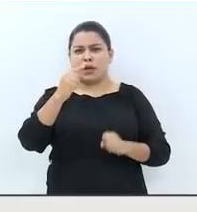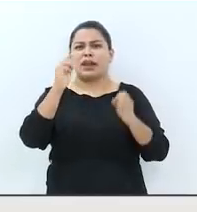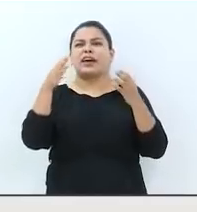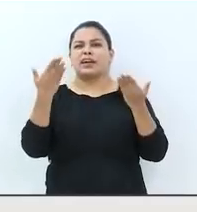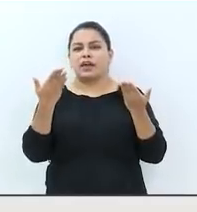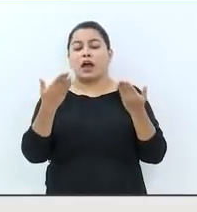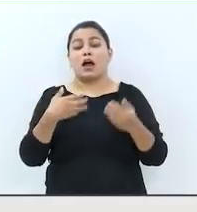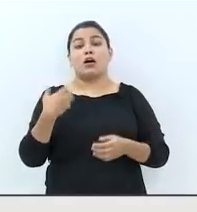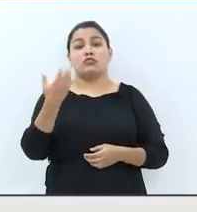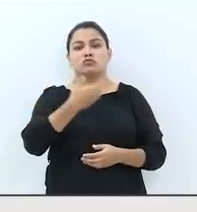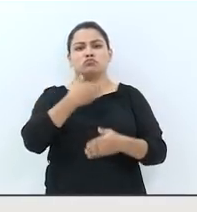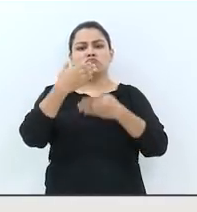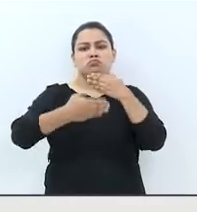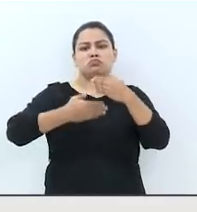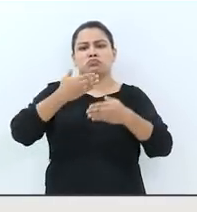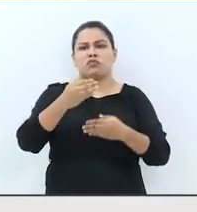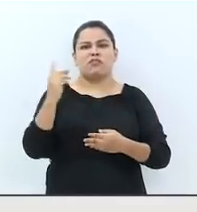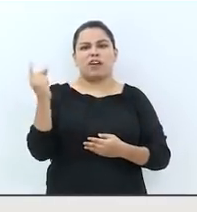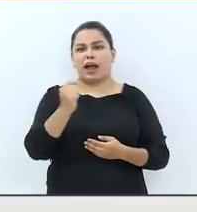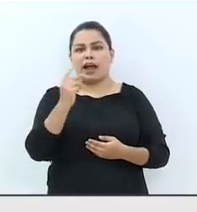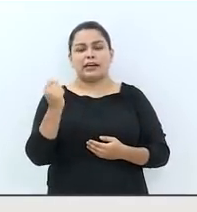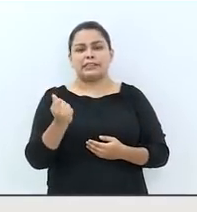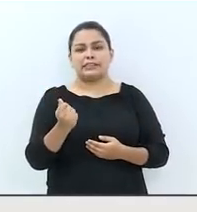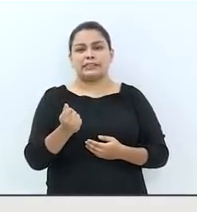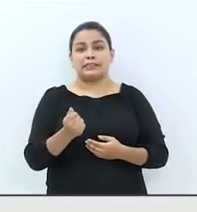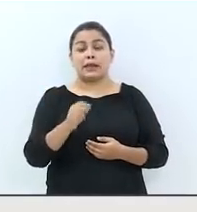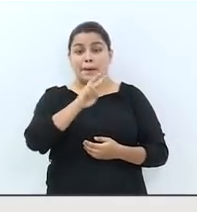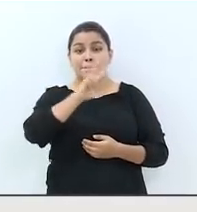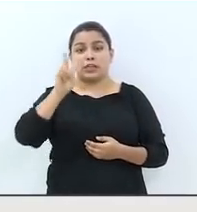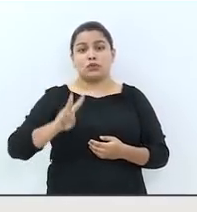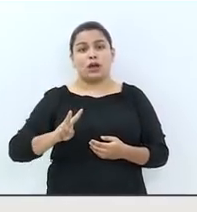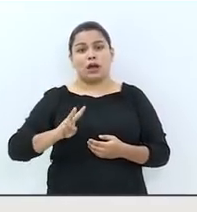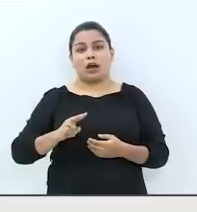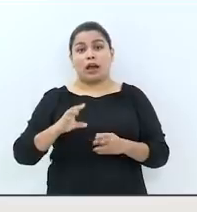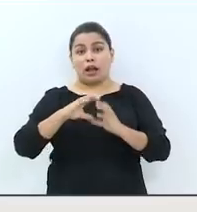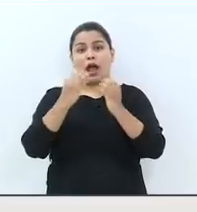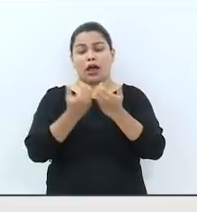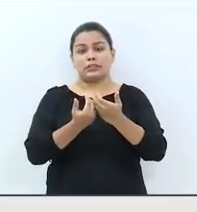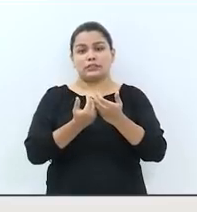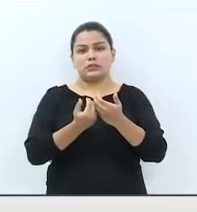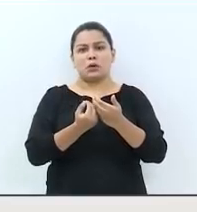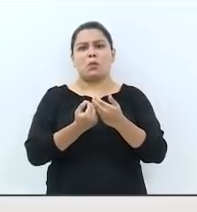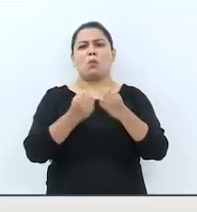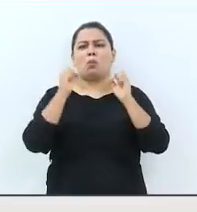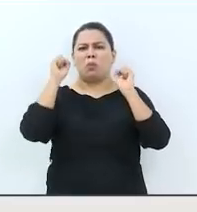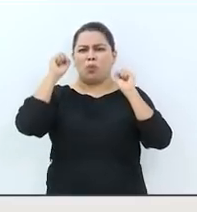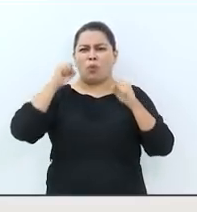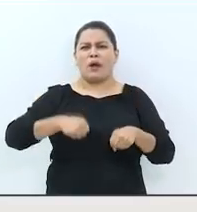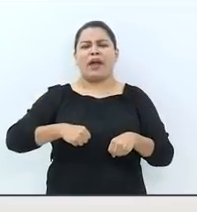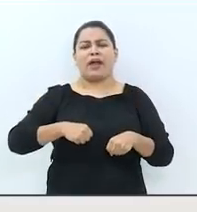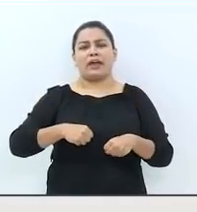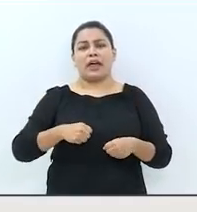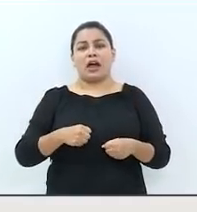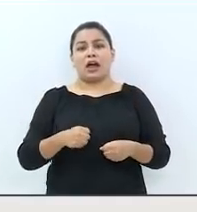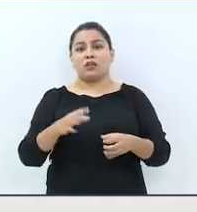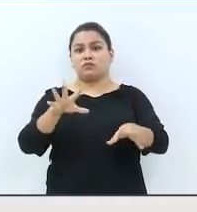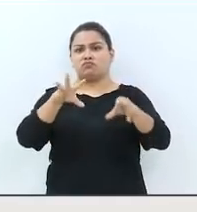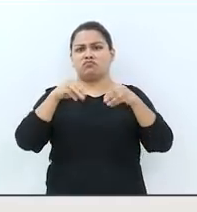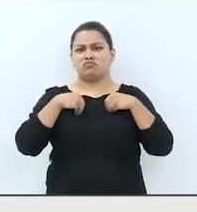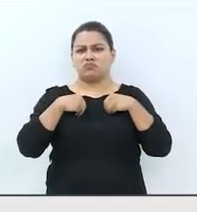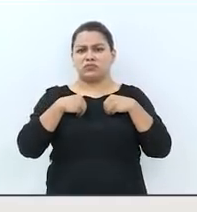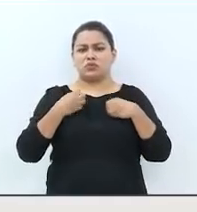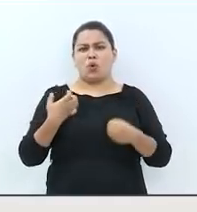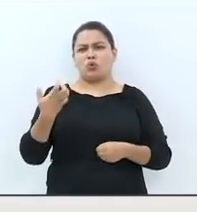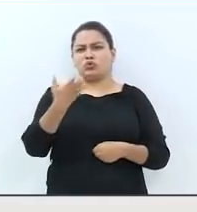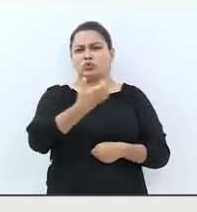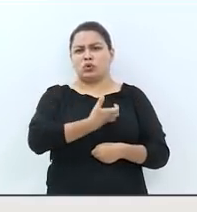que nuestros procesos de facilitación desde la virtualidad cuenten también con esta riqueza que solemos